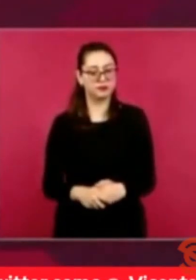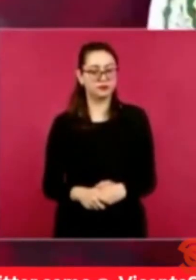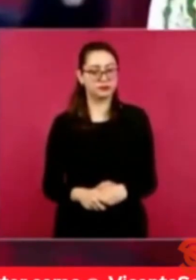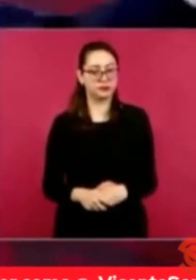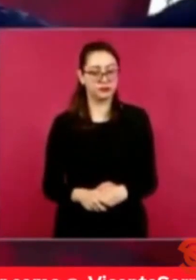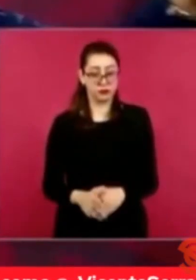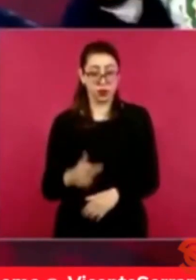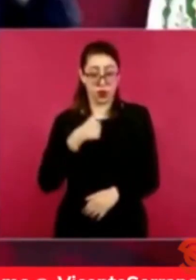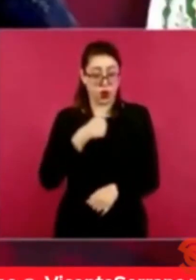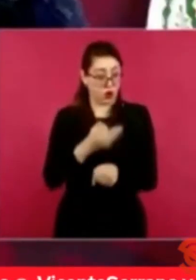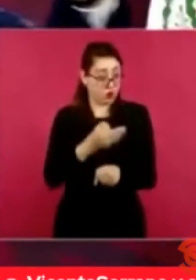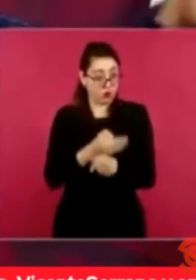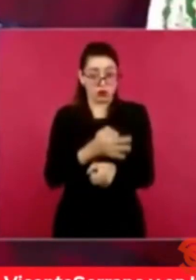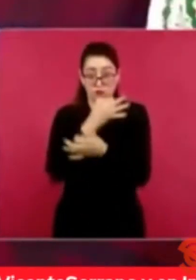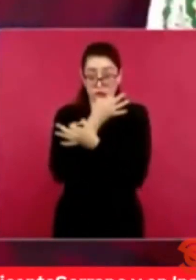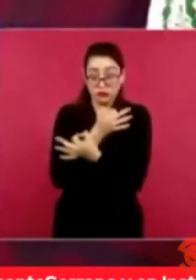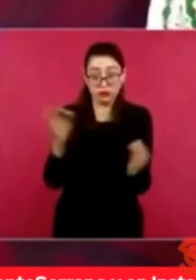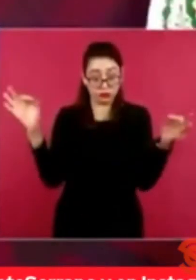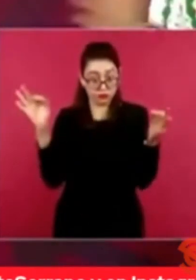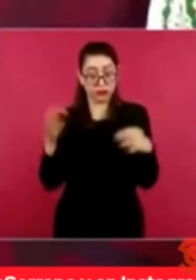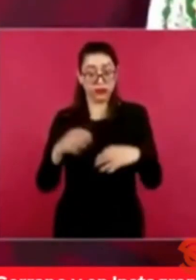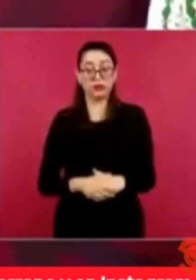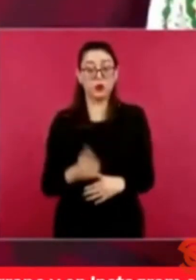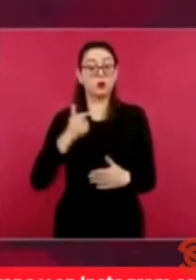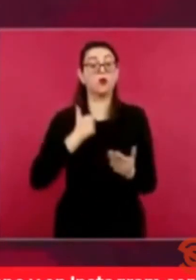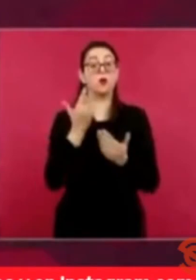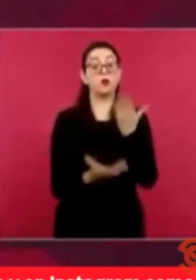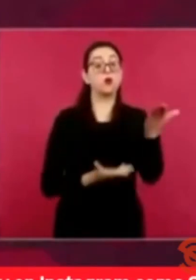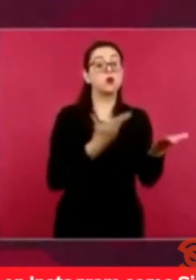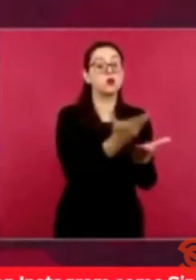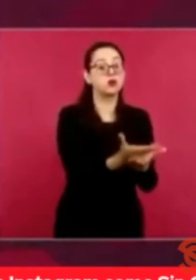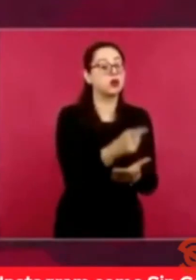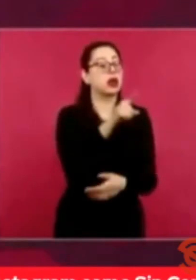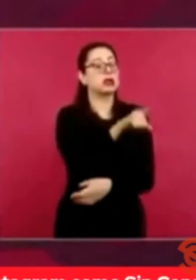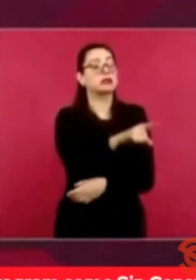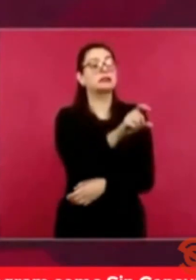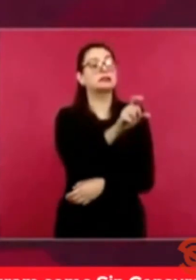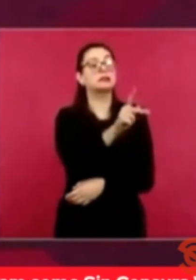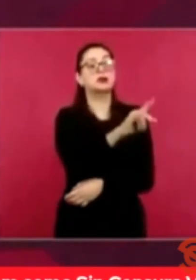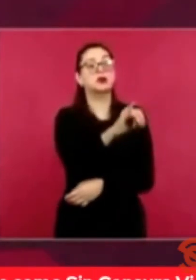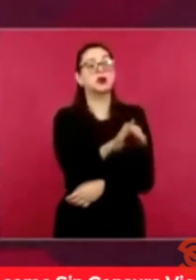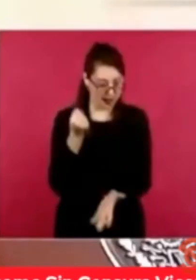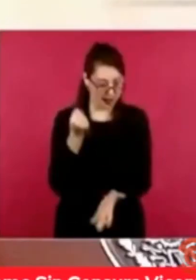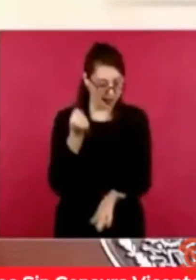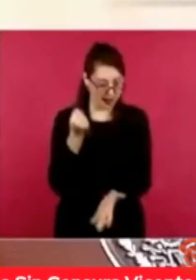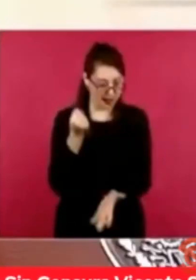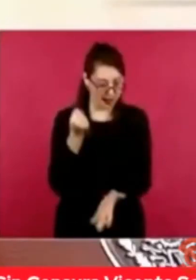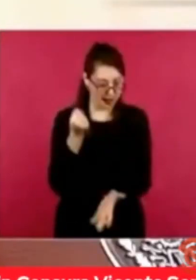Lo estoy ya dando a conocer. O sea, es que...